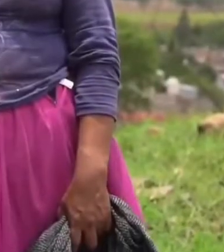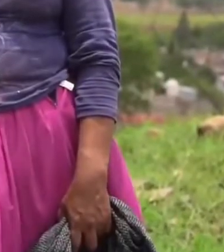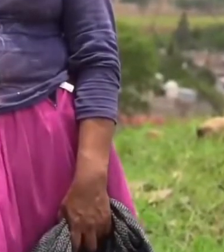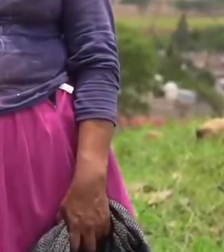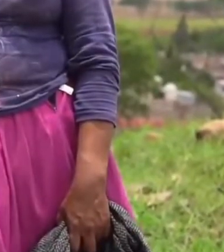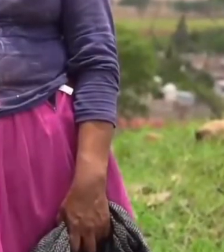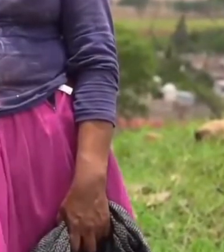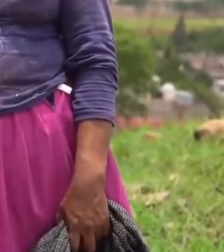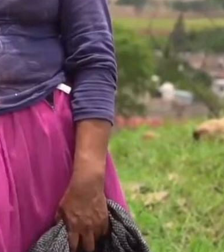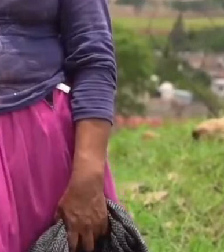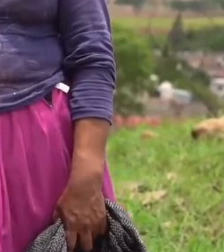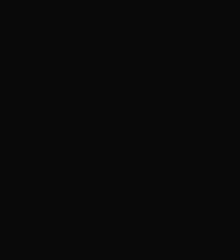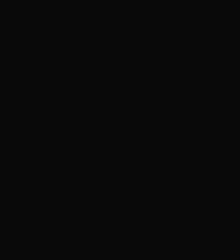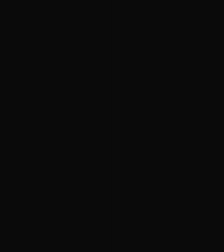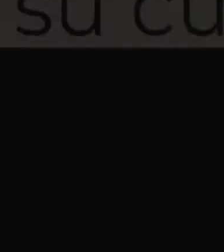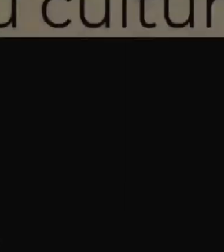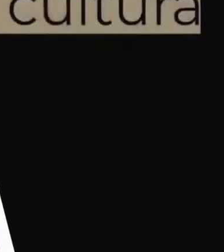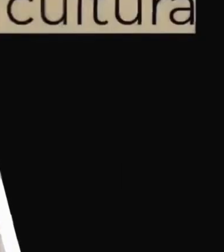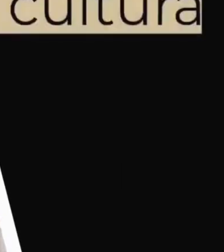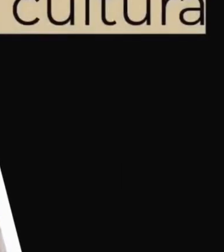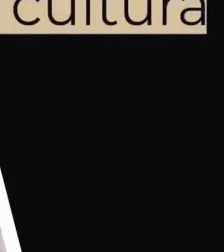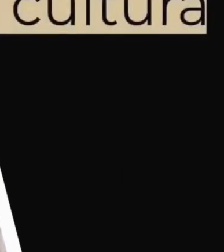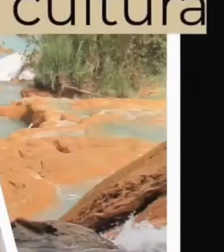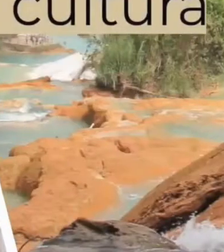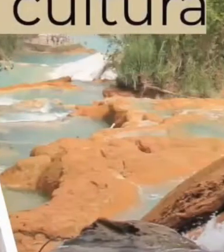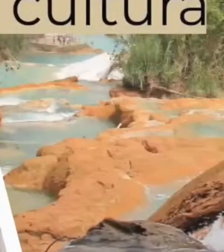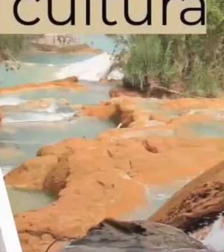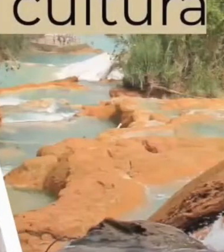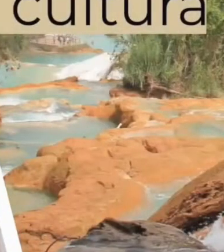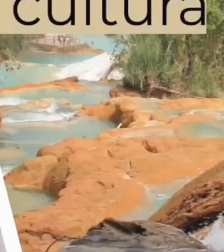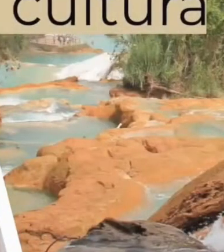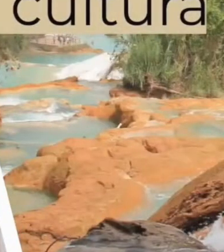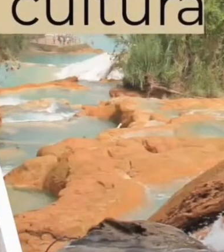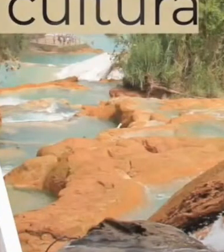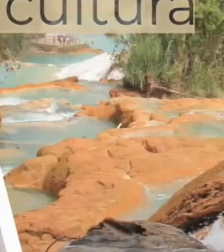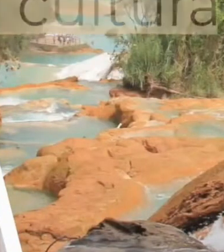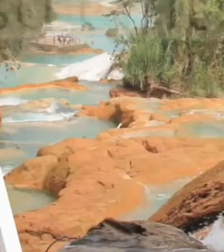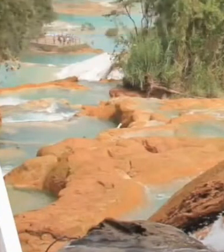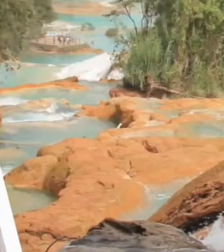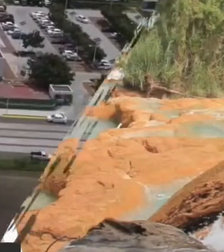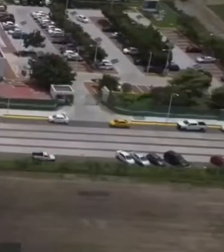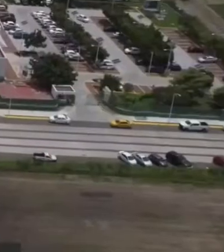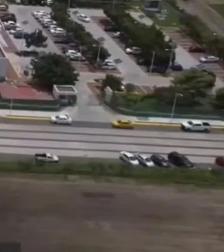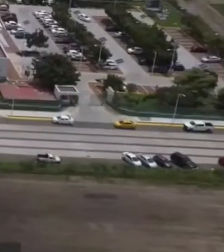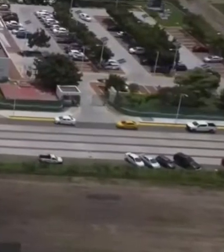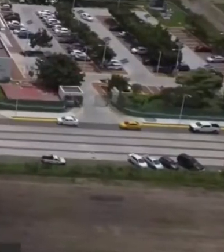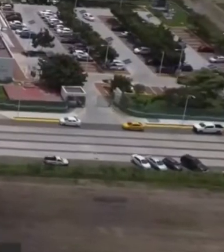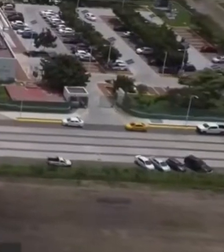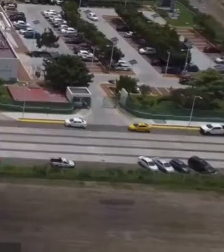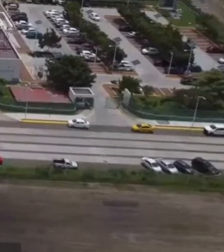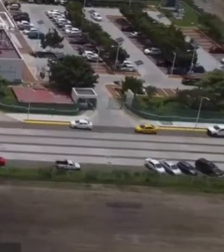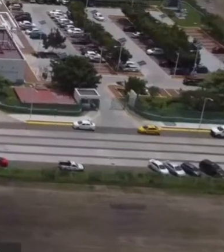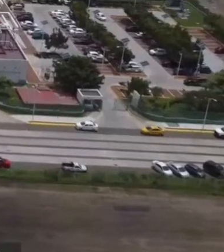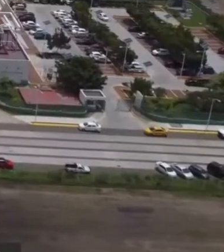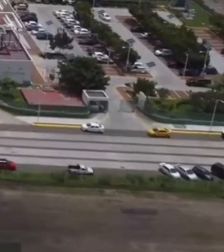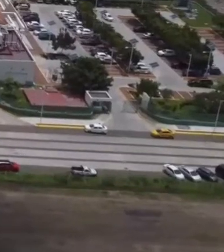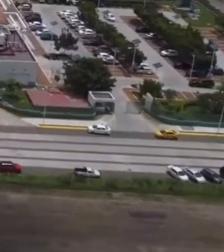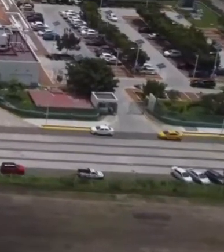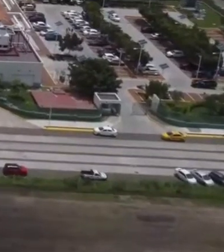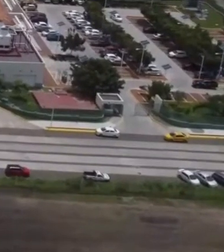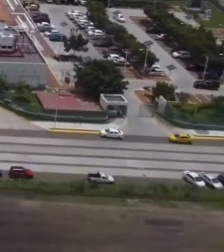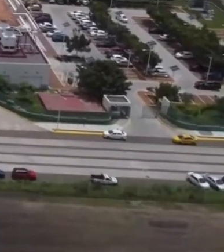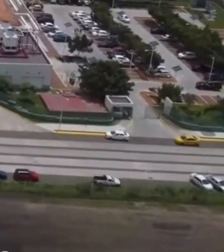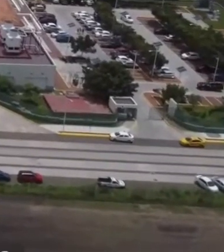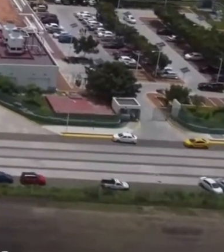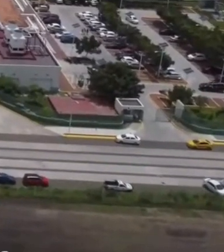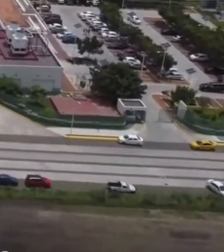los lugares donde más se necesita. México, su gente y su cultura te esperan. A partir del primer minuto del 12 de